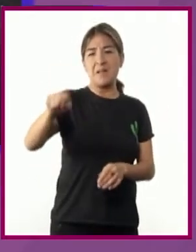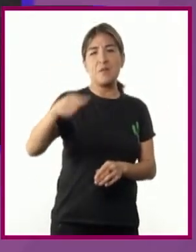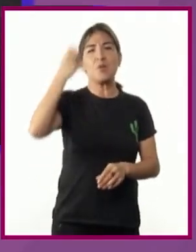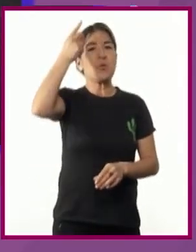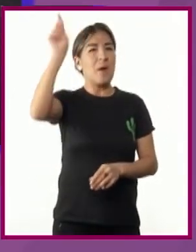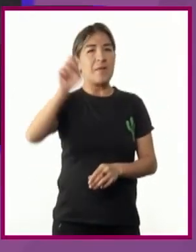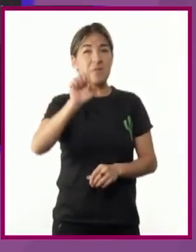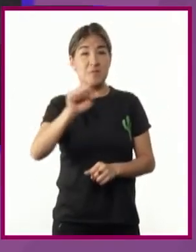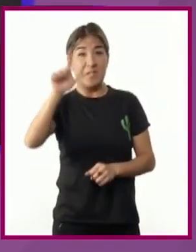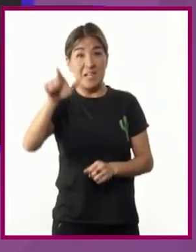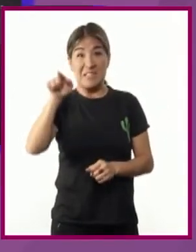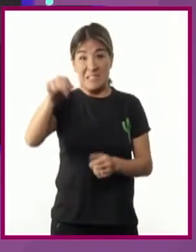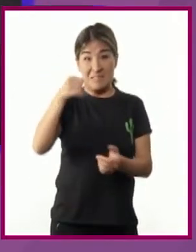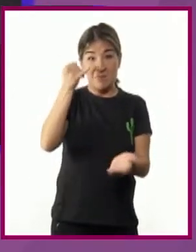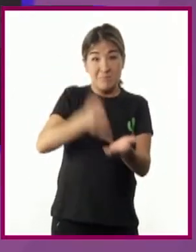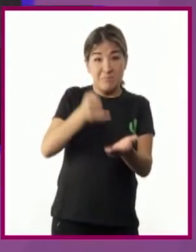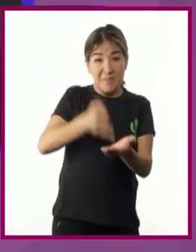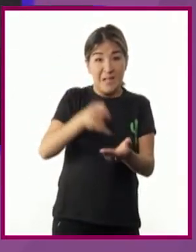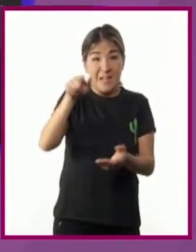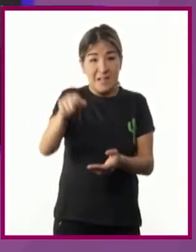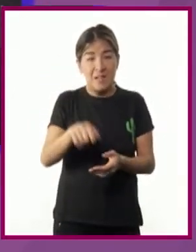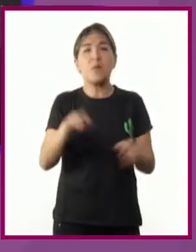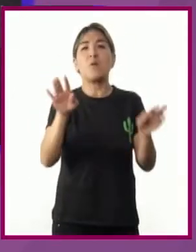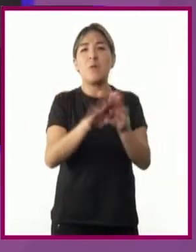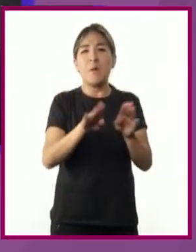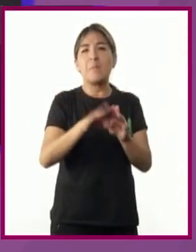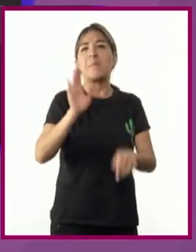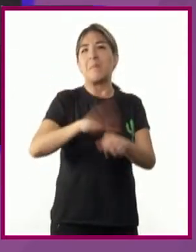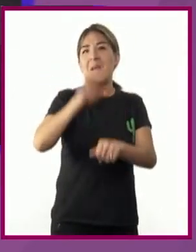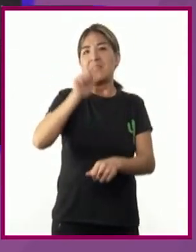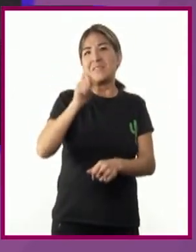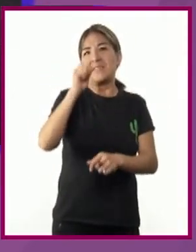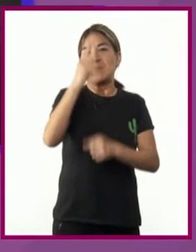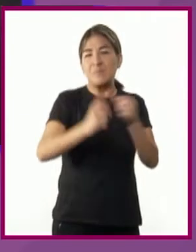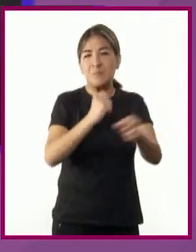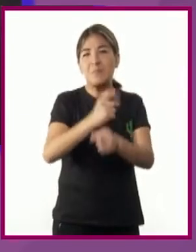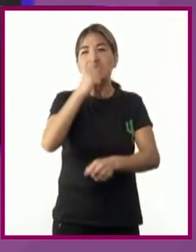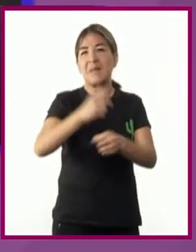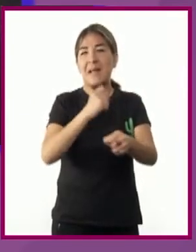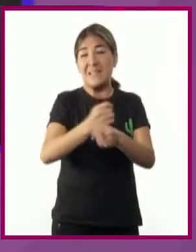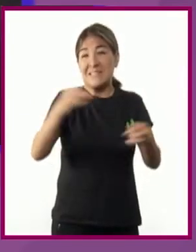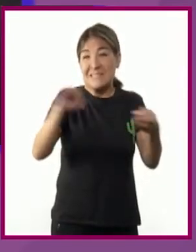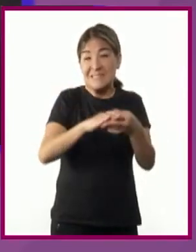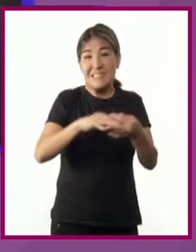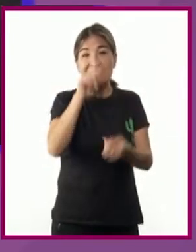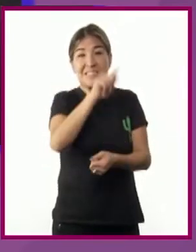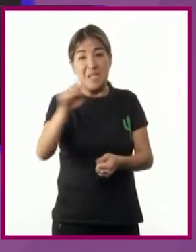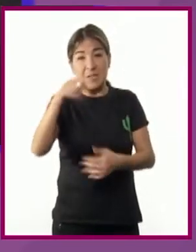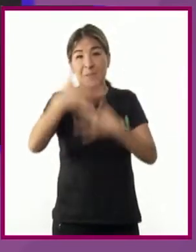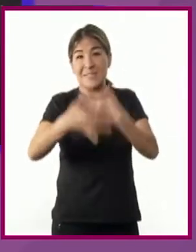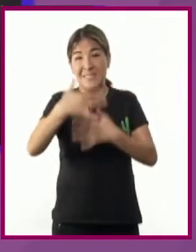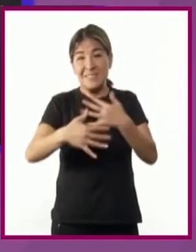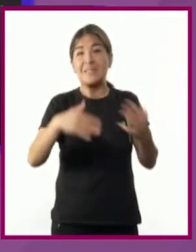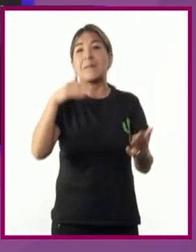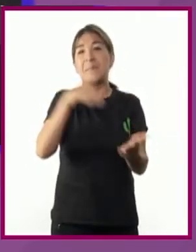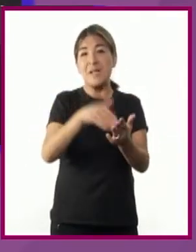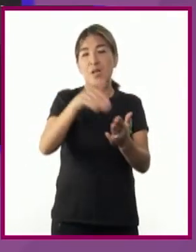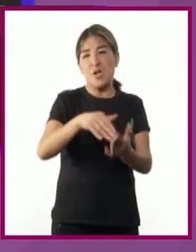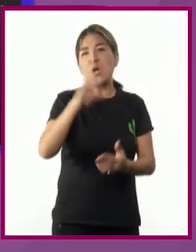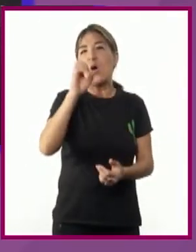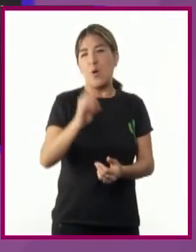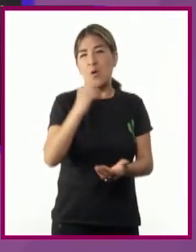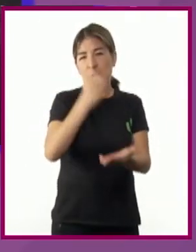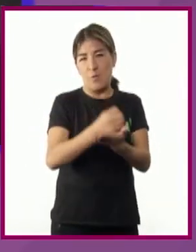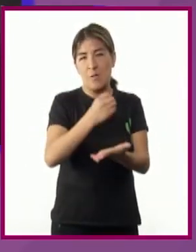el que cobraban un impuesto sobre este producto que les redituaba anualmente cerca de 115 millones de francos oro. El